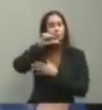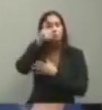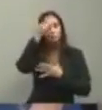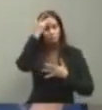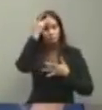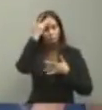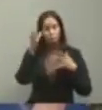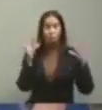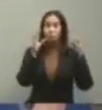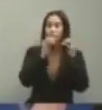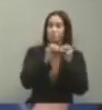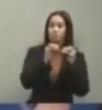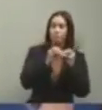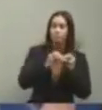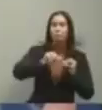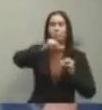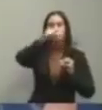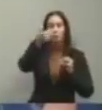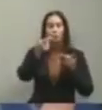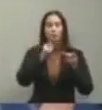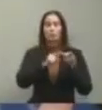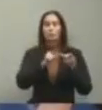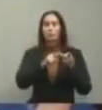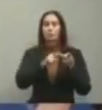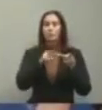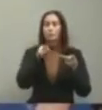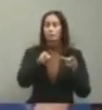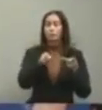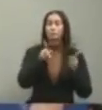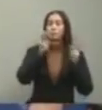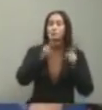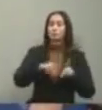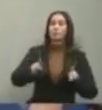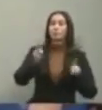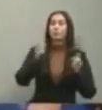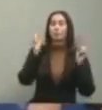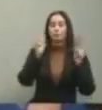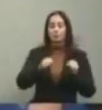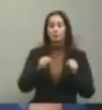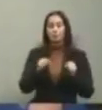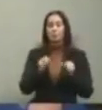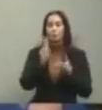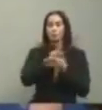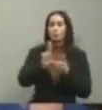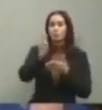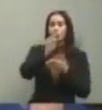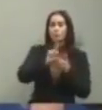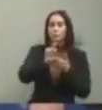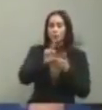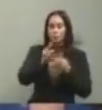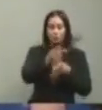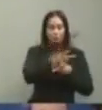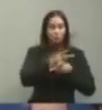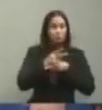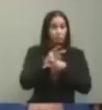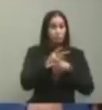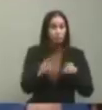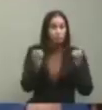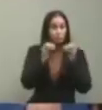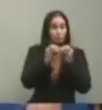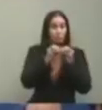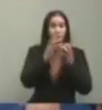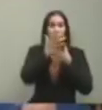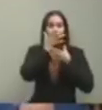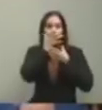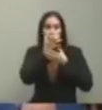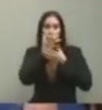adicional y el otro tercer escenario que aquellos pacientes que pueden requerir de unidades de cuidados intensivos más su respirador